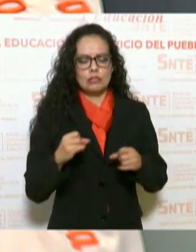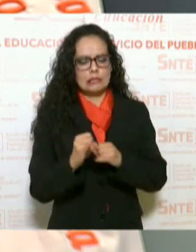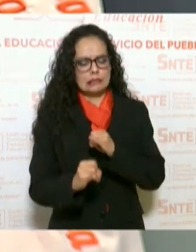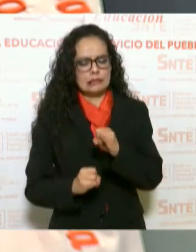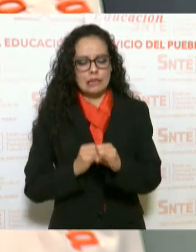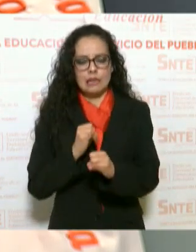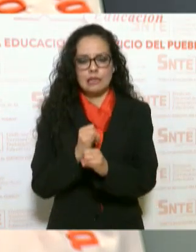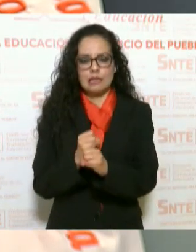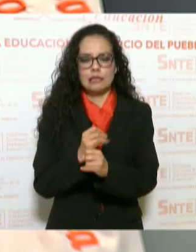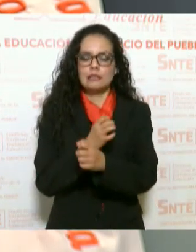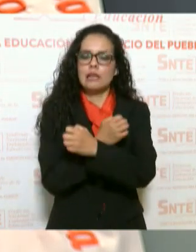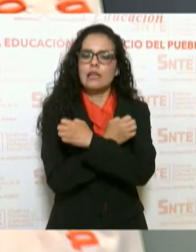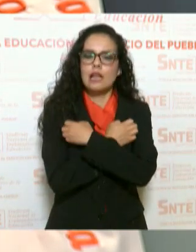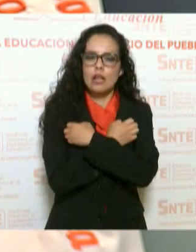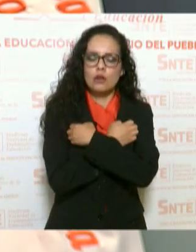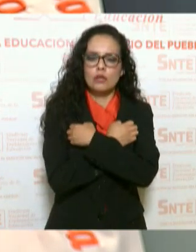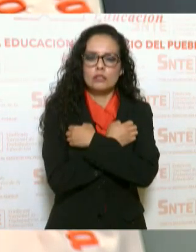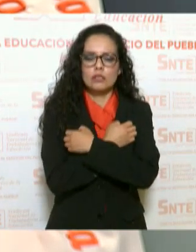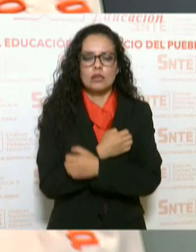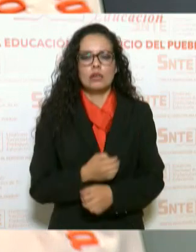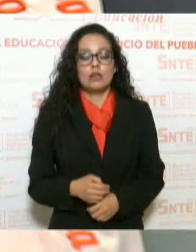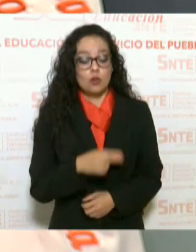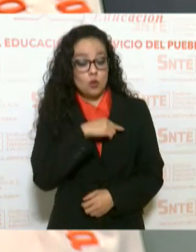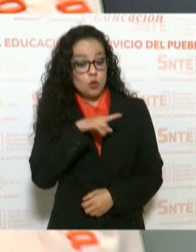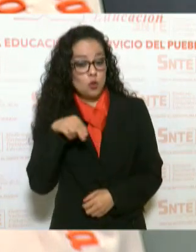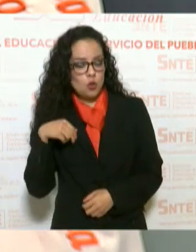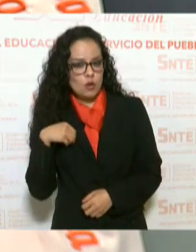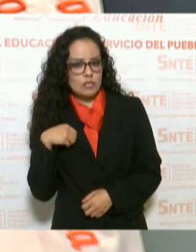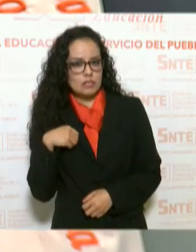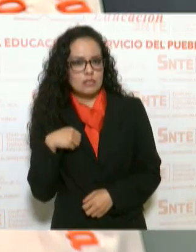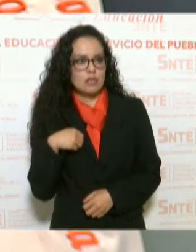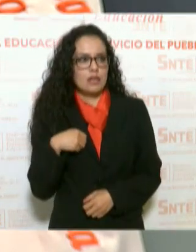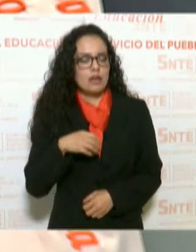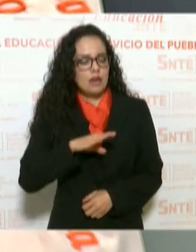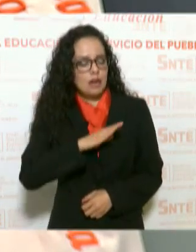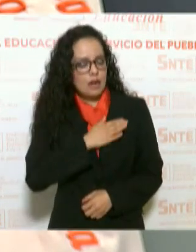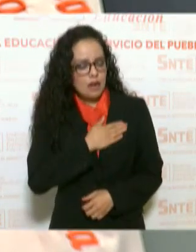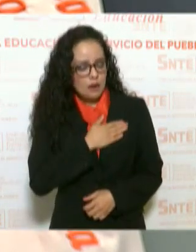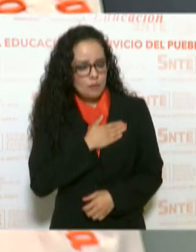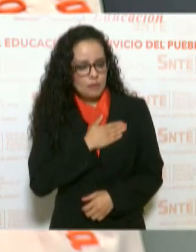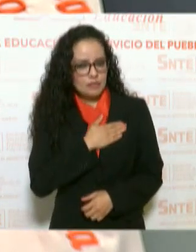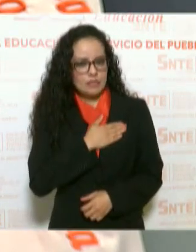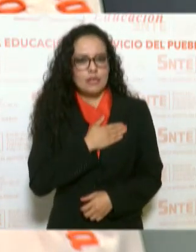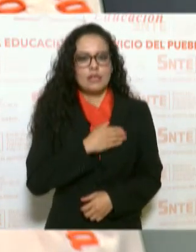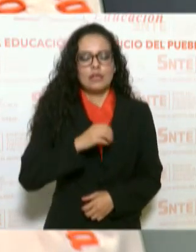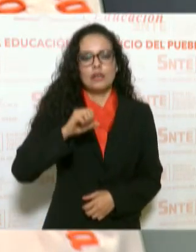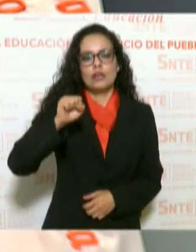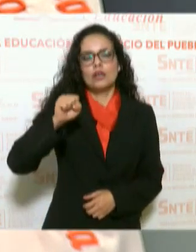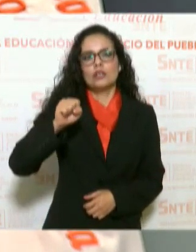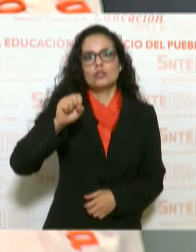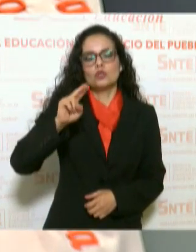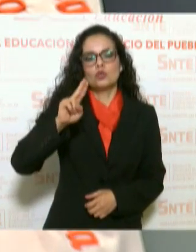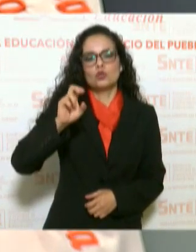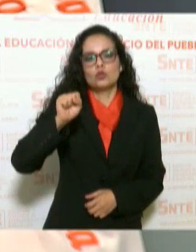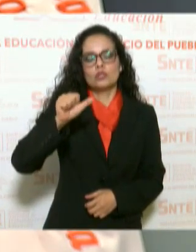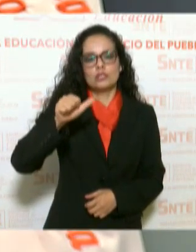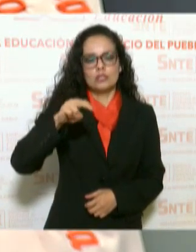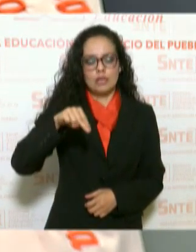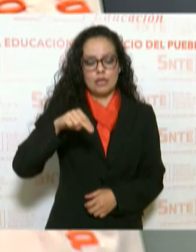Educación, nuestra muy apreciada Susan Hopgood, presidente de la Internacional de la